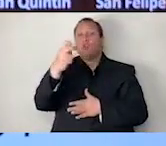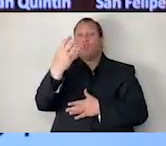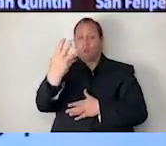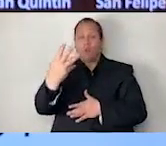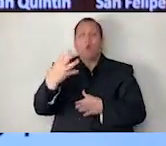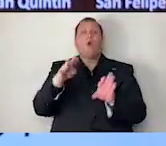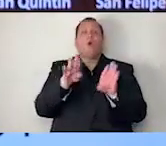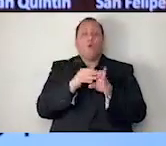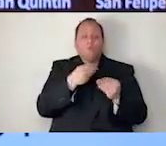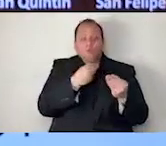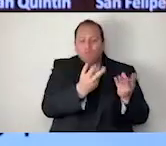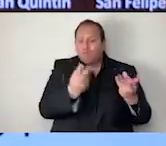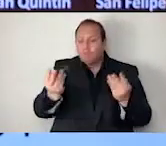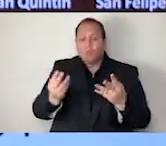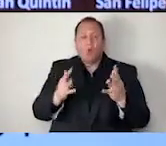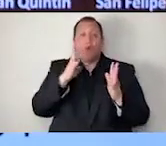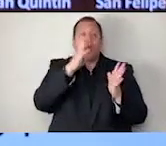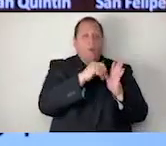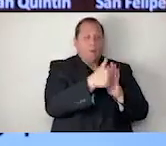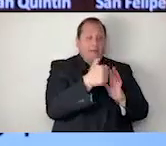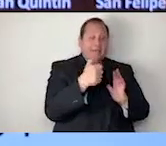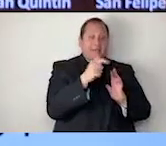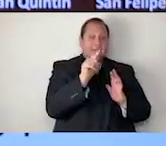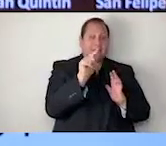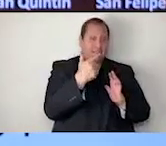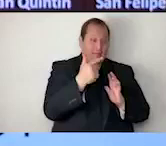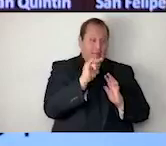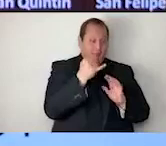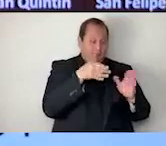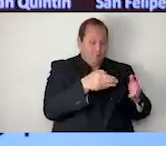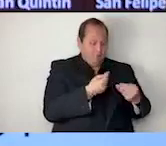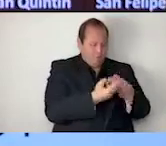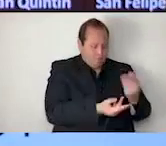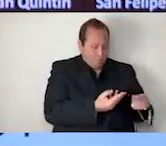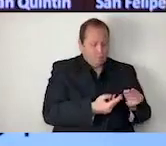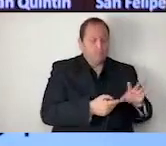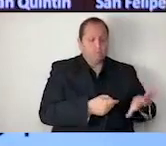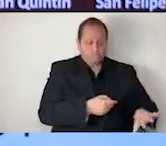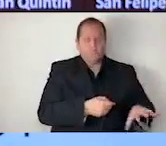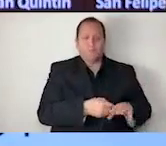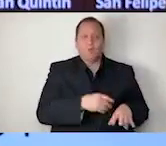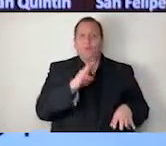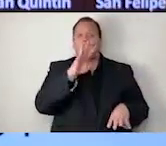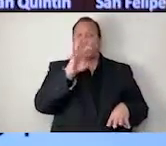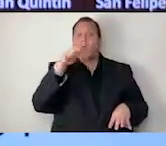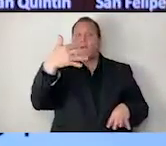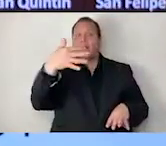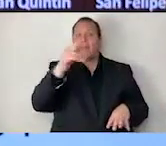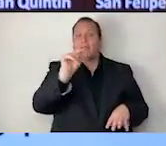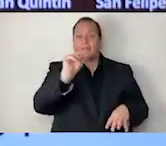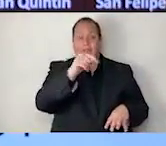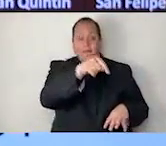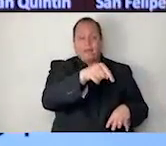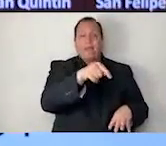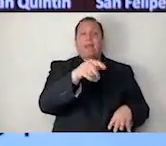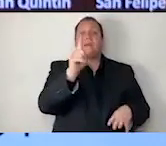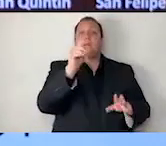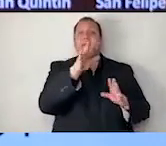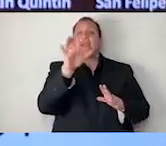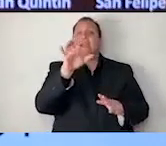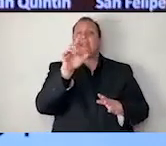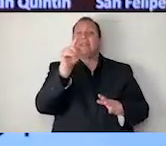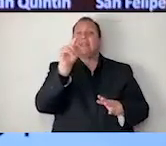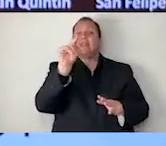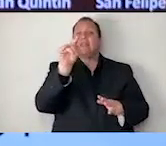esta manera fueron distribuidas 4 mil 677 en tijuana 415 en tecate